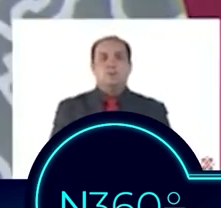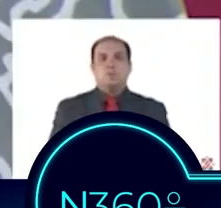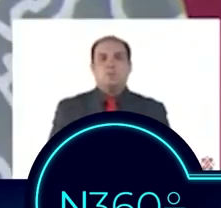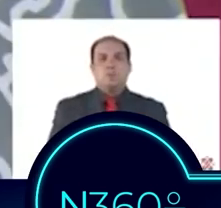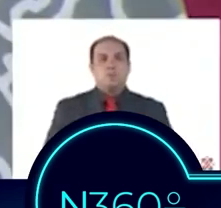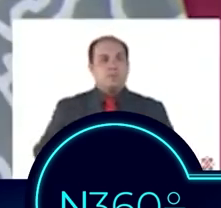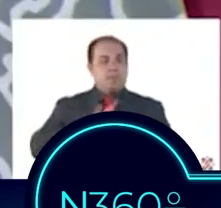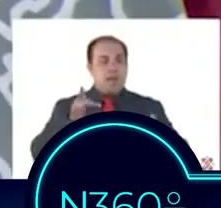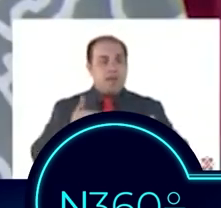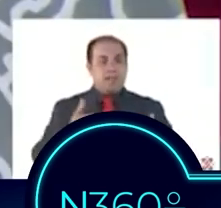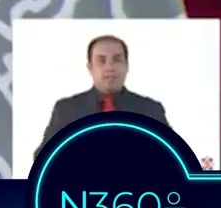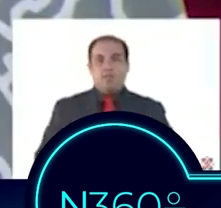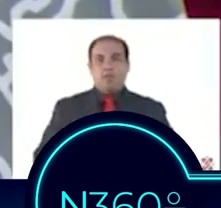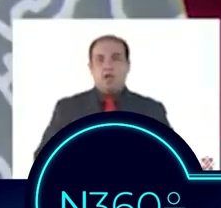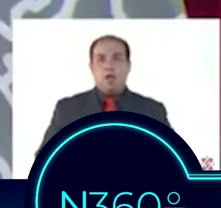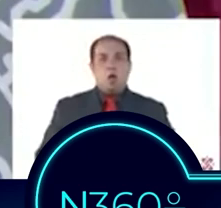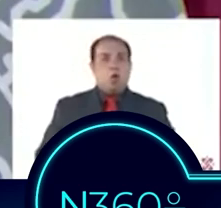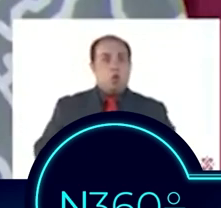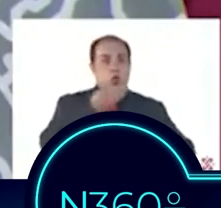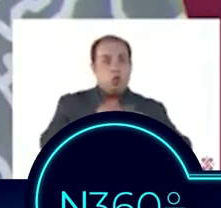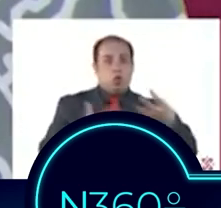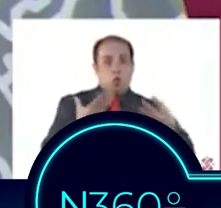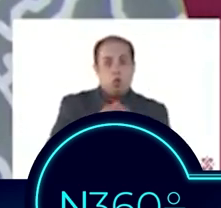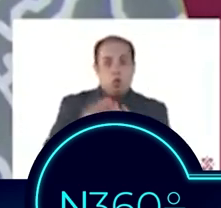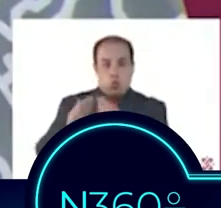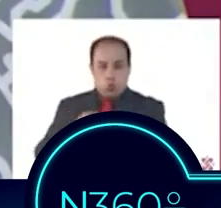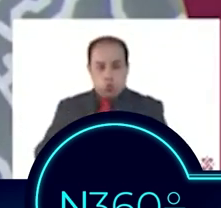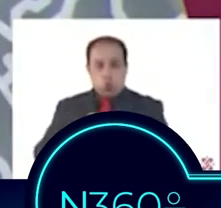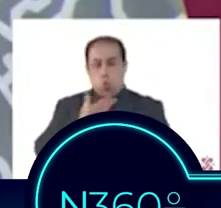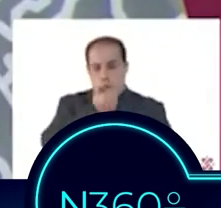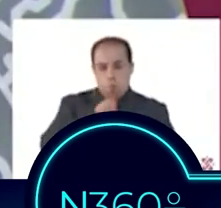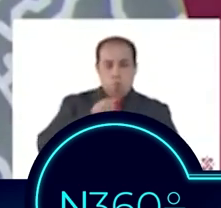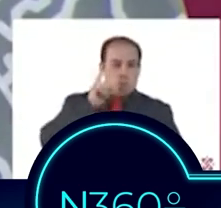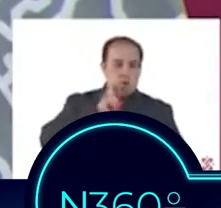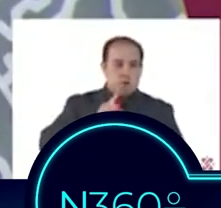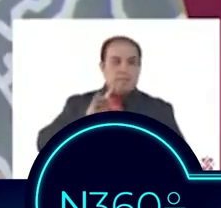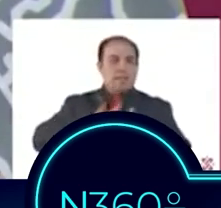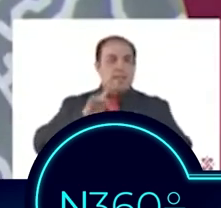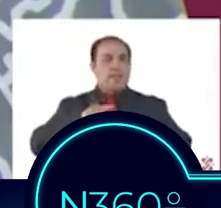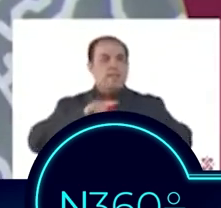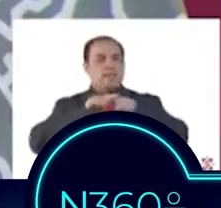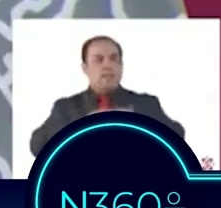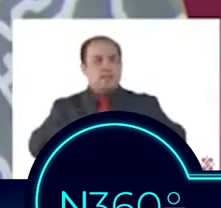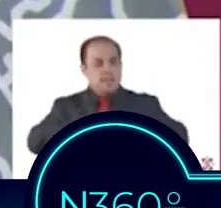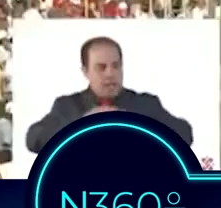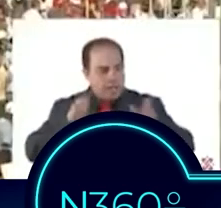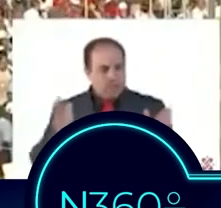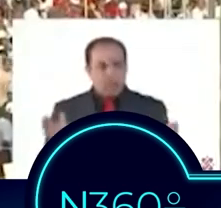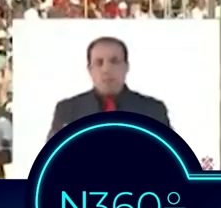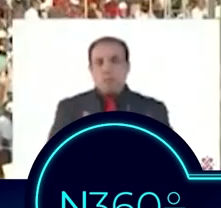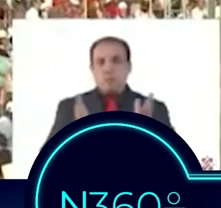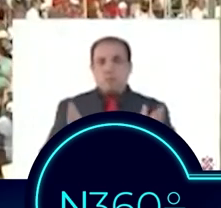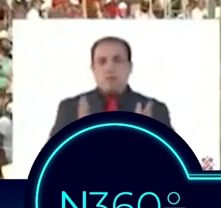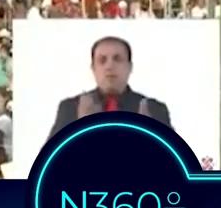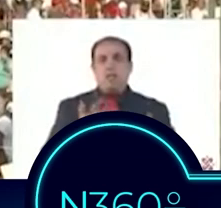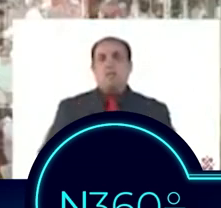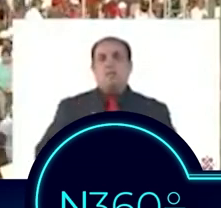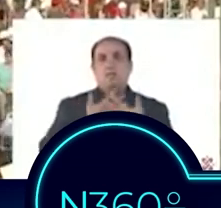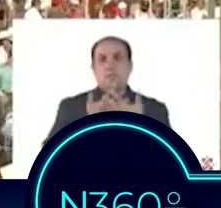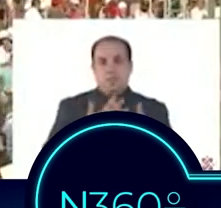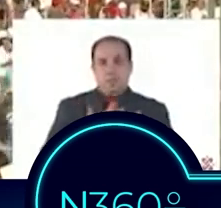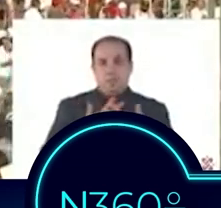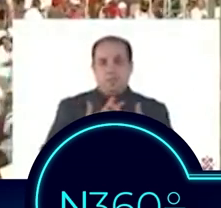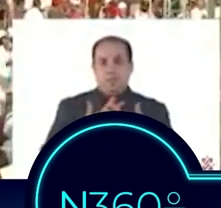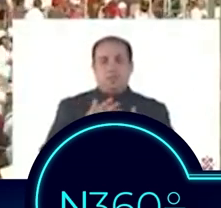aparecer notas en algunos medios digitales con unas encuestas pues bastantes proporcionadas de hecho Bueno uno revisa todas las encuestas